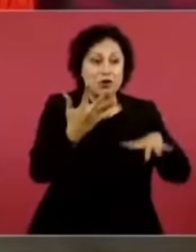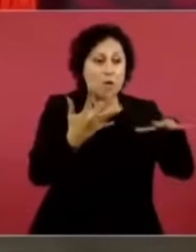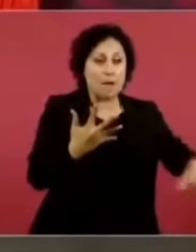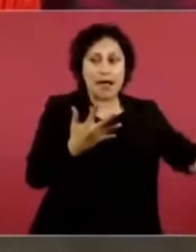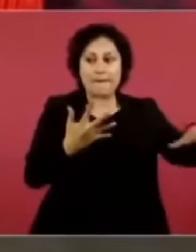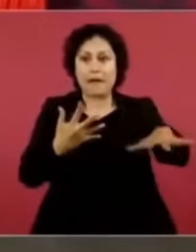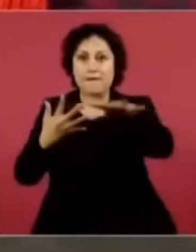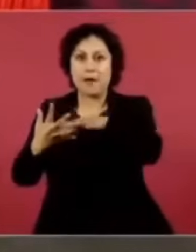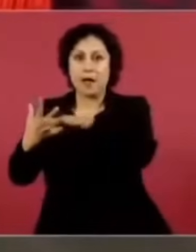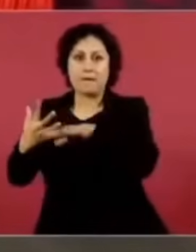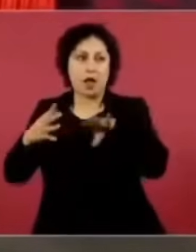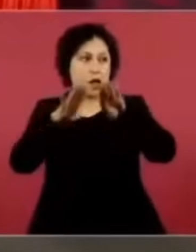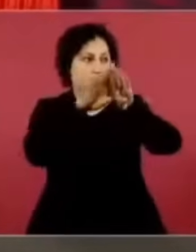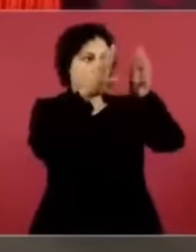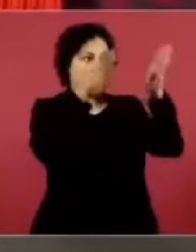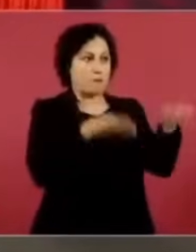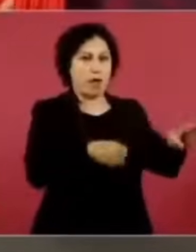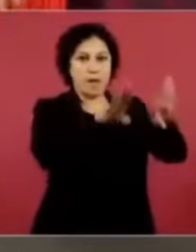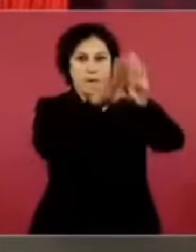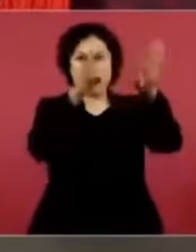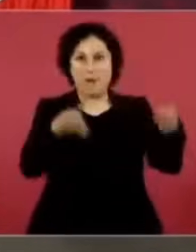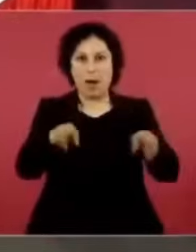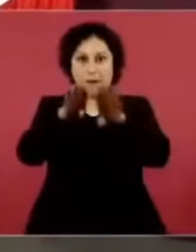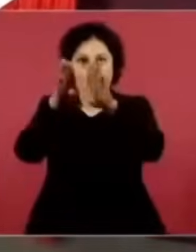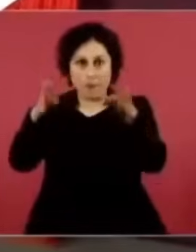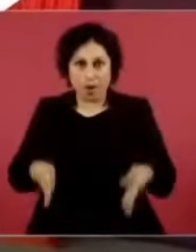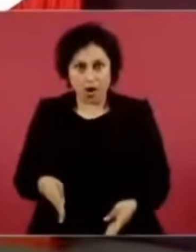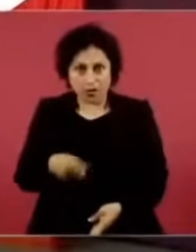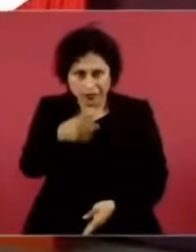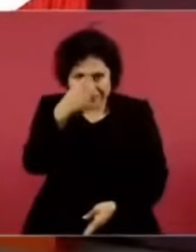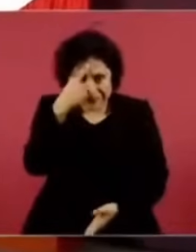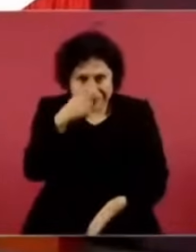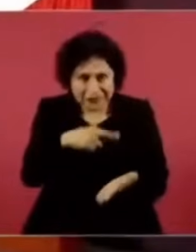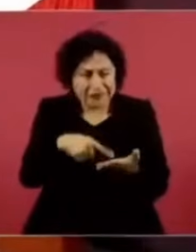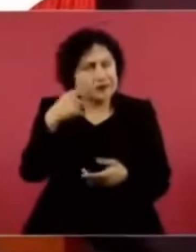Imaginen, para tener todos los medicamentos.